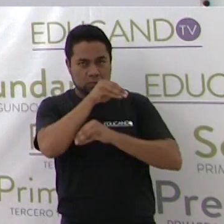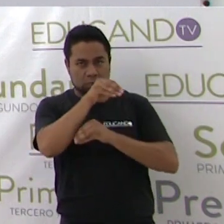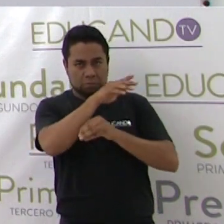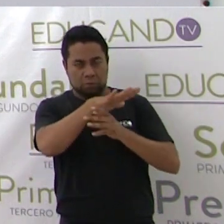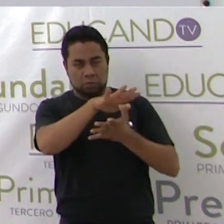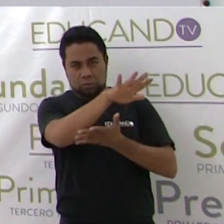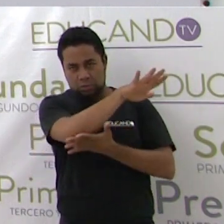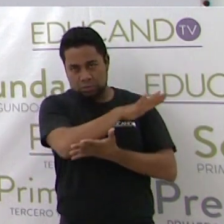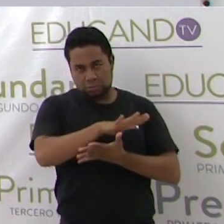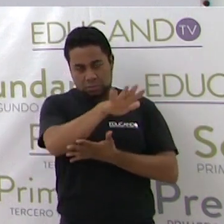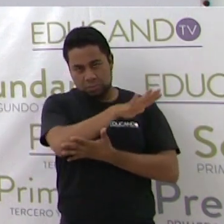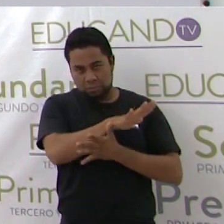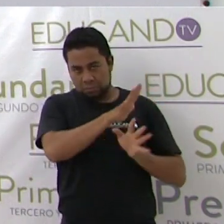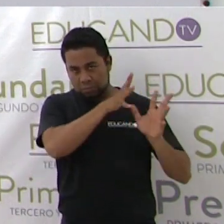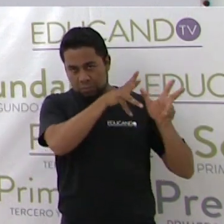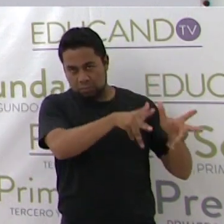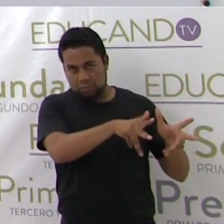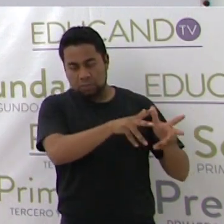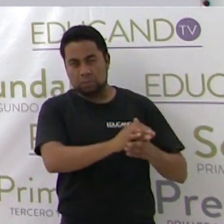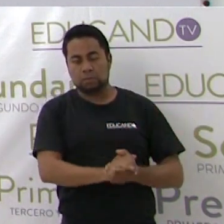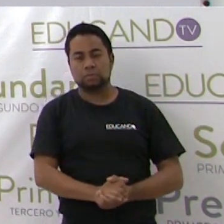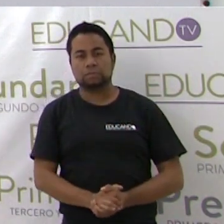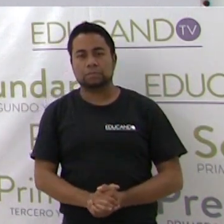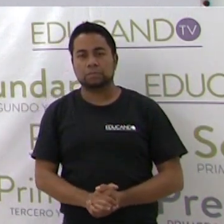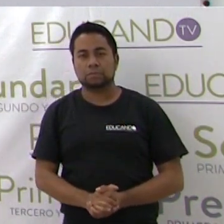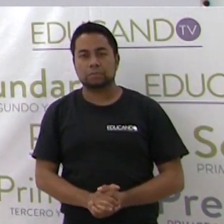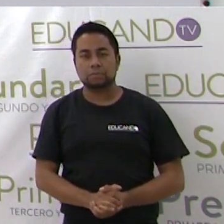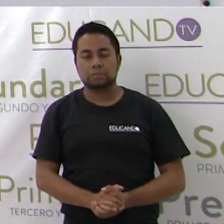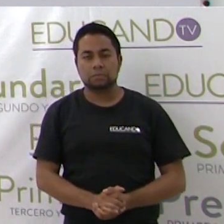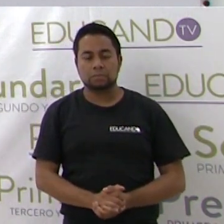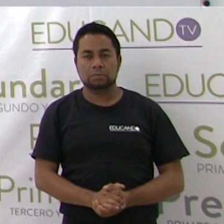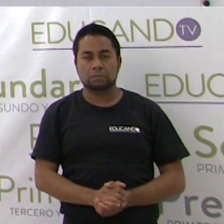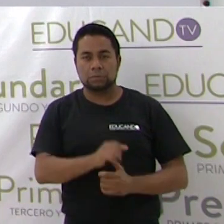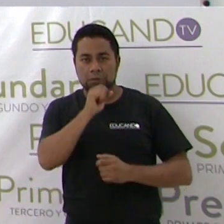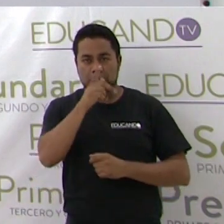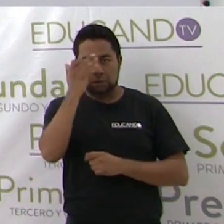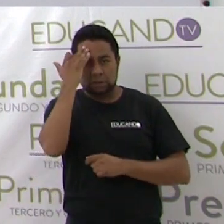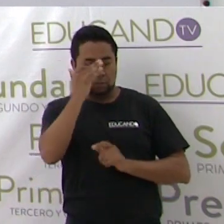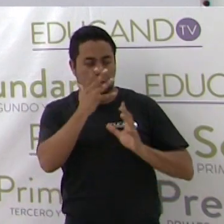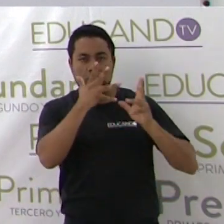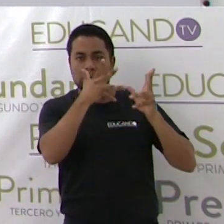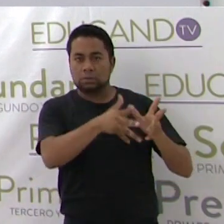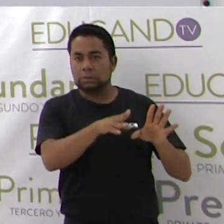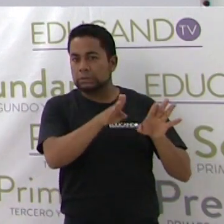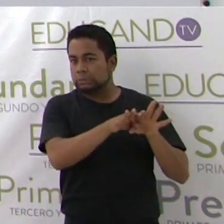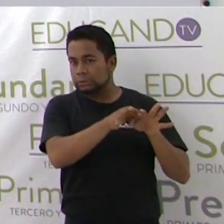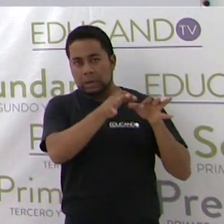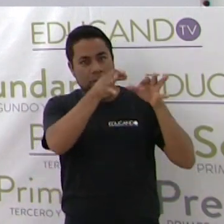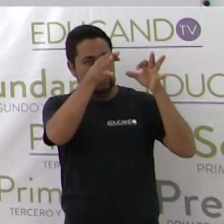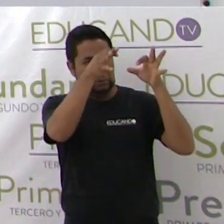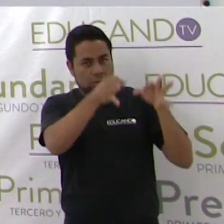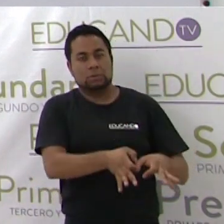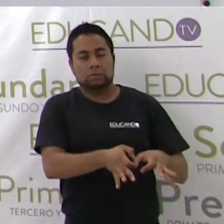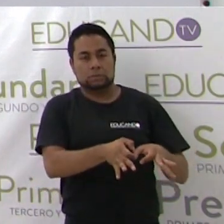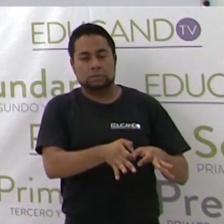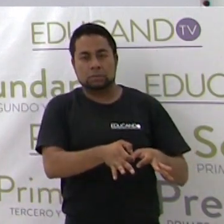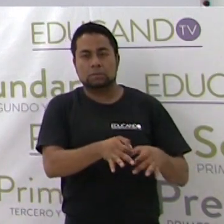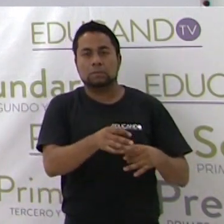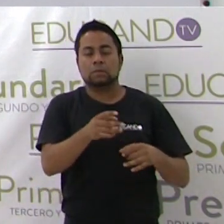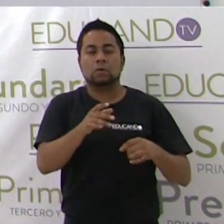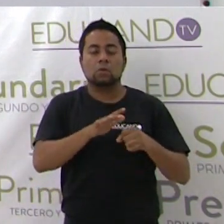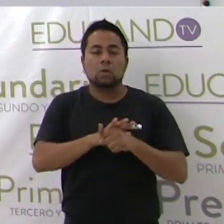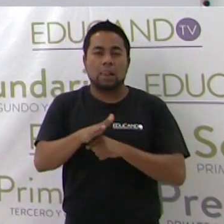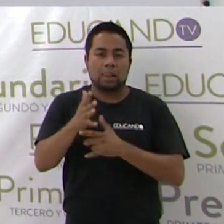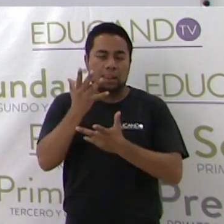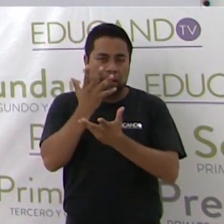espacio, ¿bien? En un espacio y en un tiempo exacto de qué